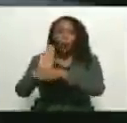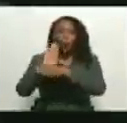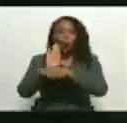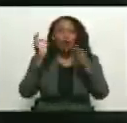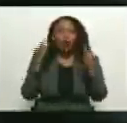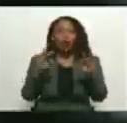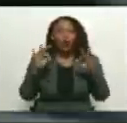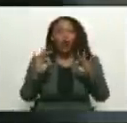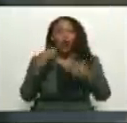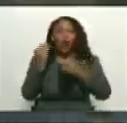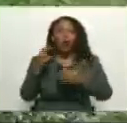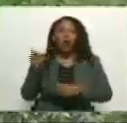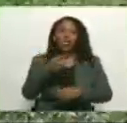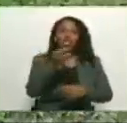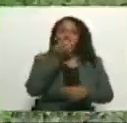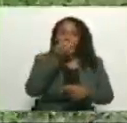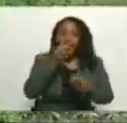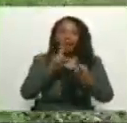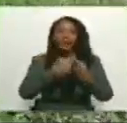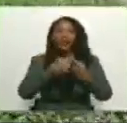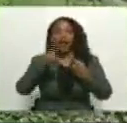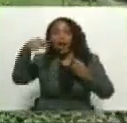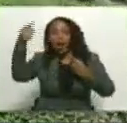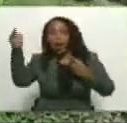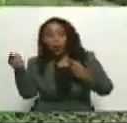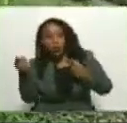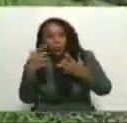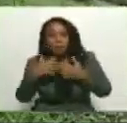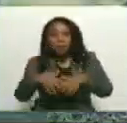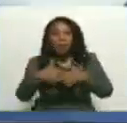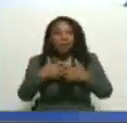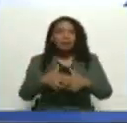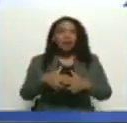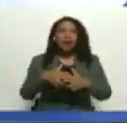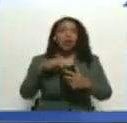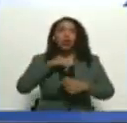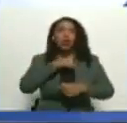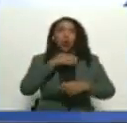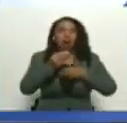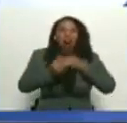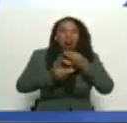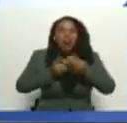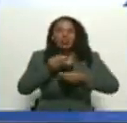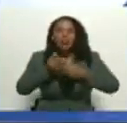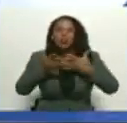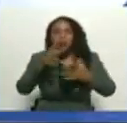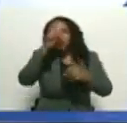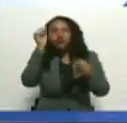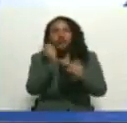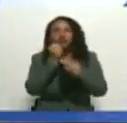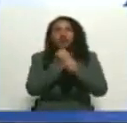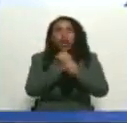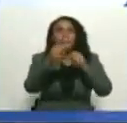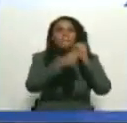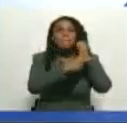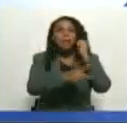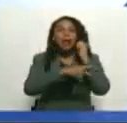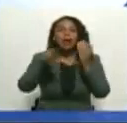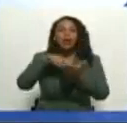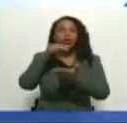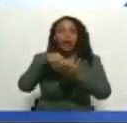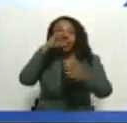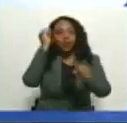el caso de Río Verde, tal es el caso de Provista. Entonces nosotros hacemos el trabajo en los parques nacionales, el